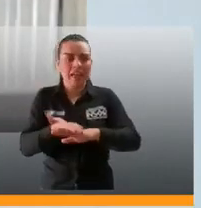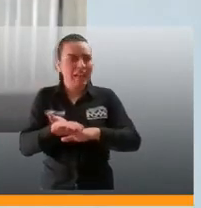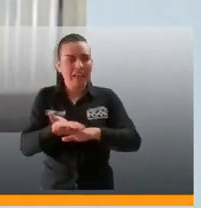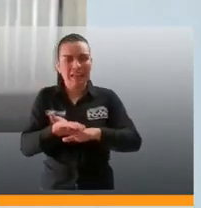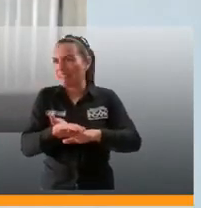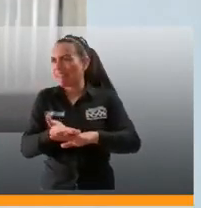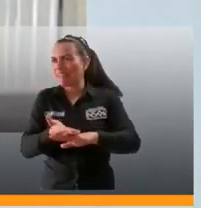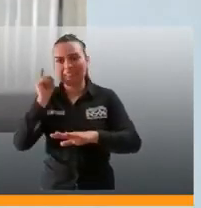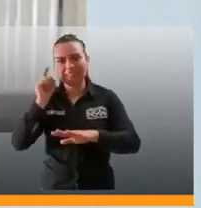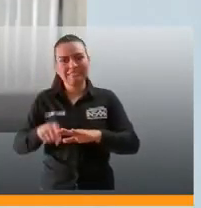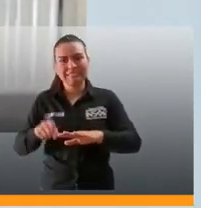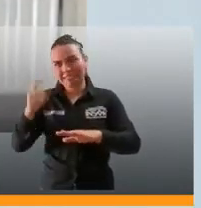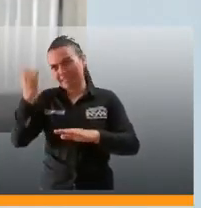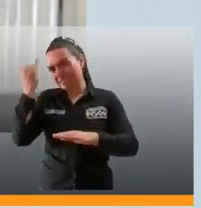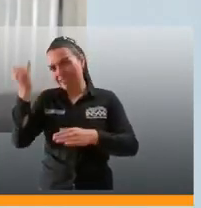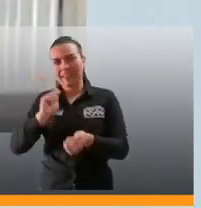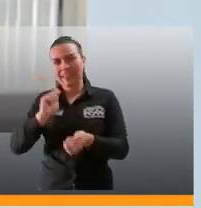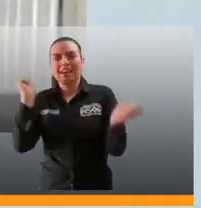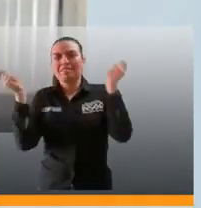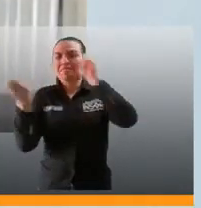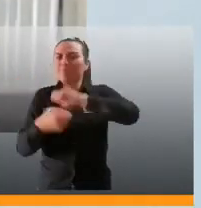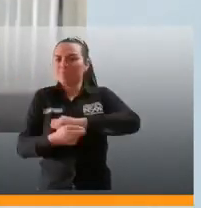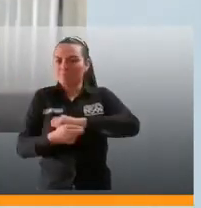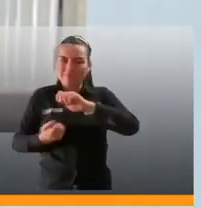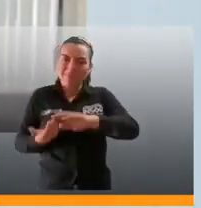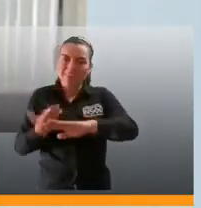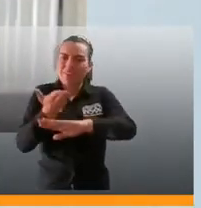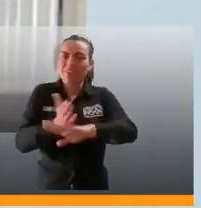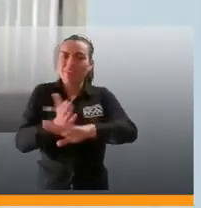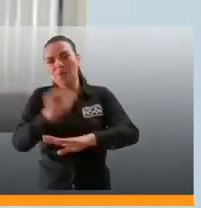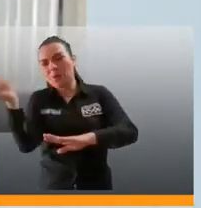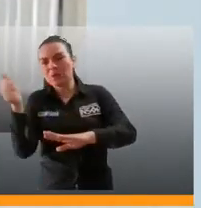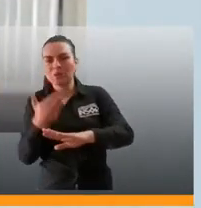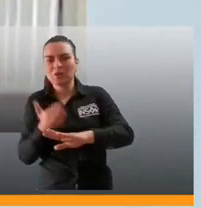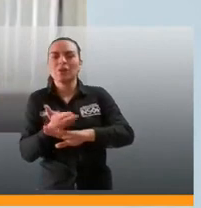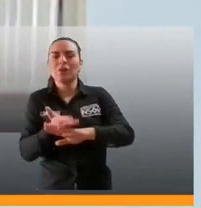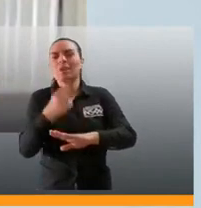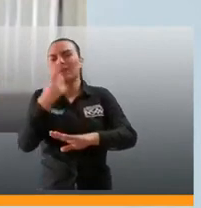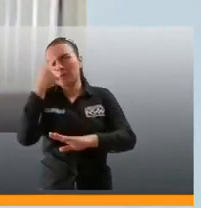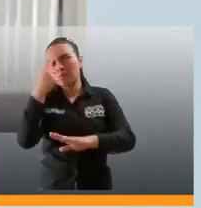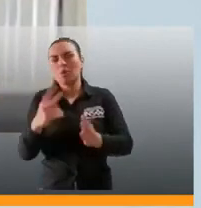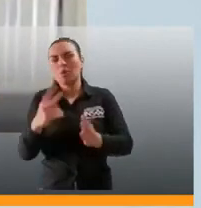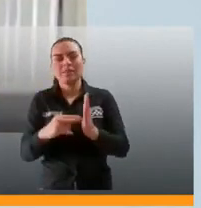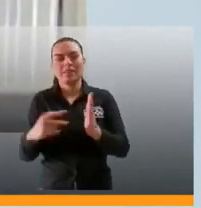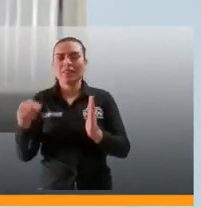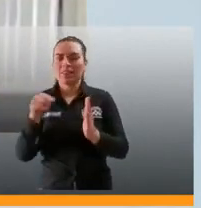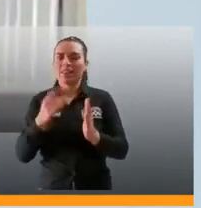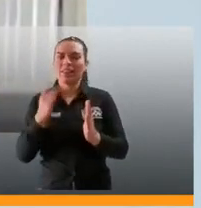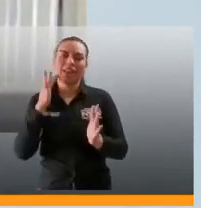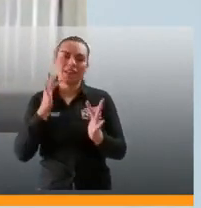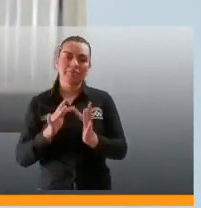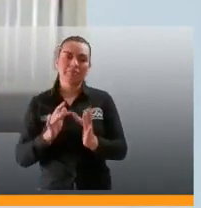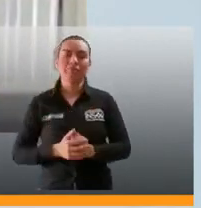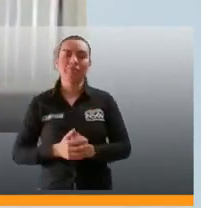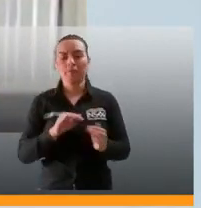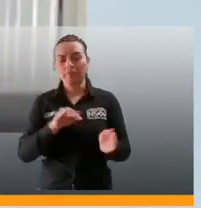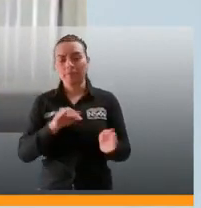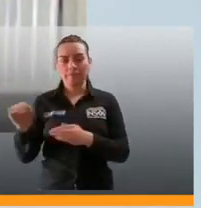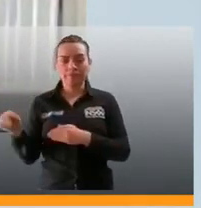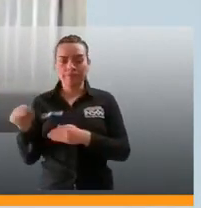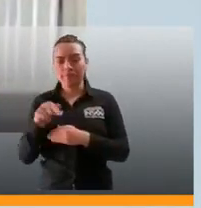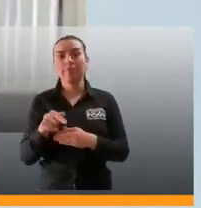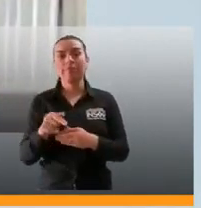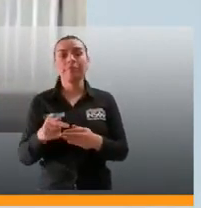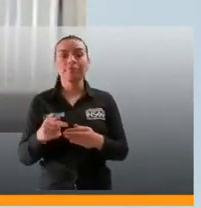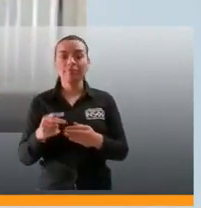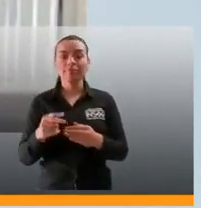nuestra función y cómo aprovechar la tecnología para ello. ¿Qué otro punto? Y este tal vez uno de los puntos más valiosos